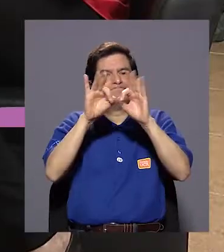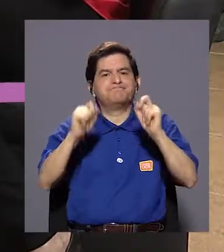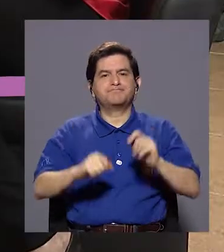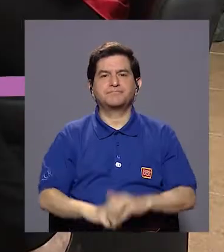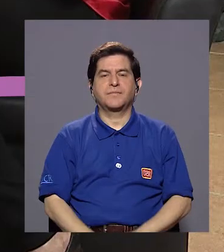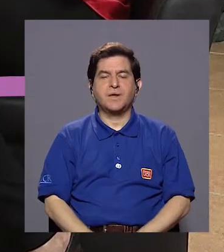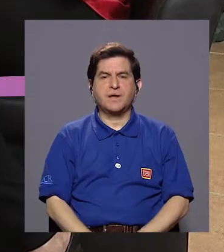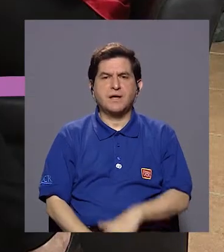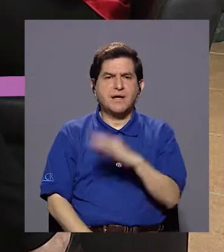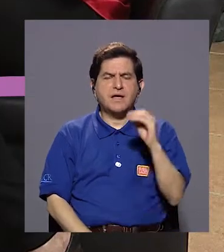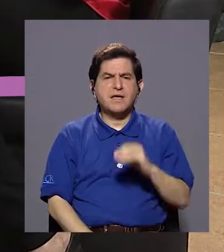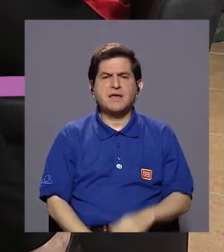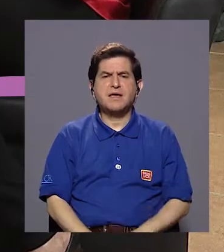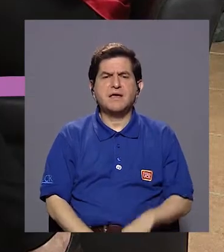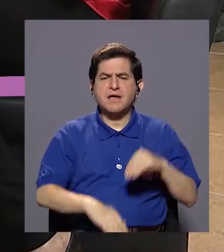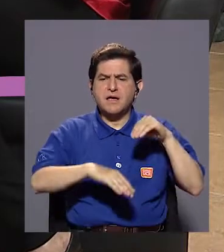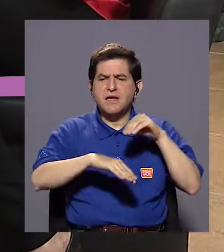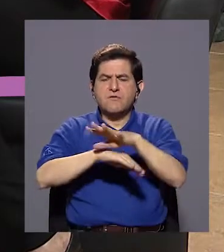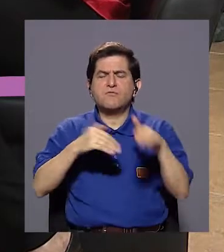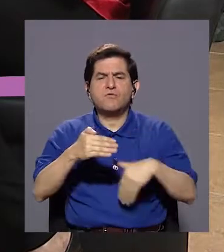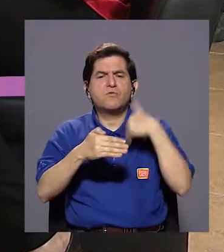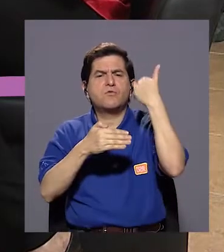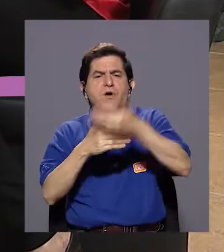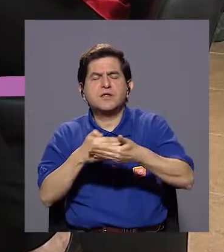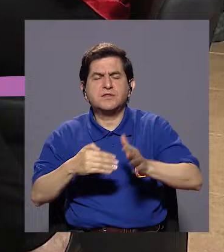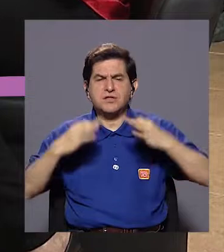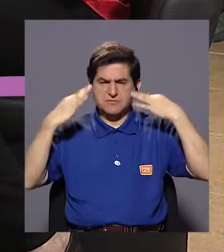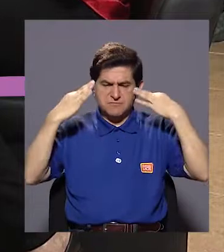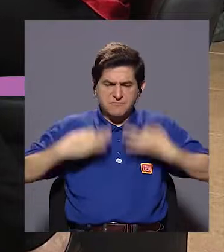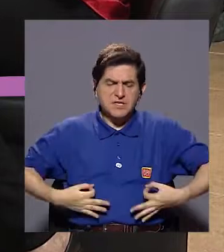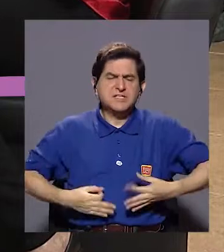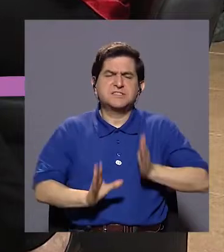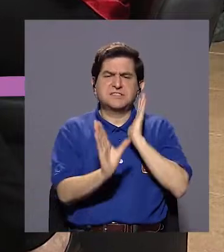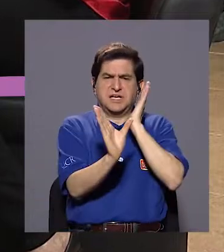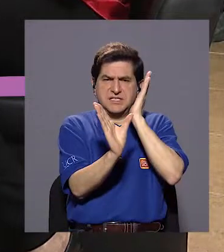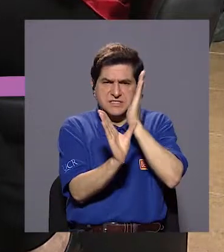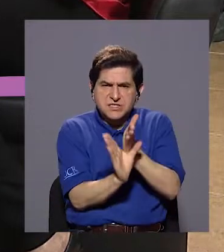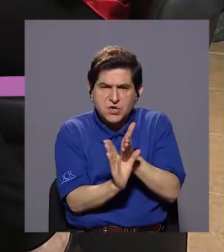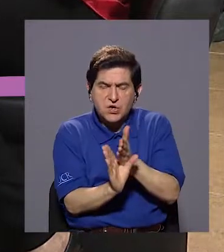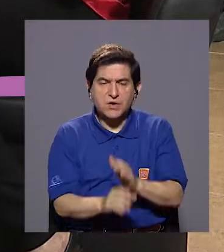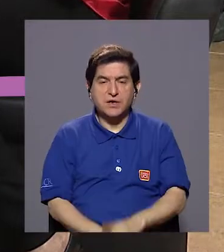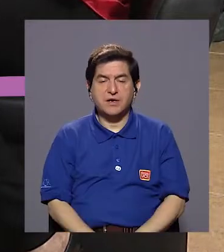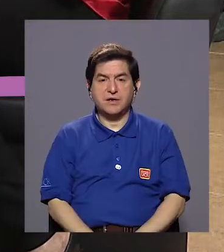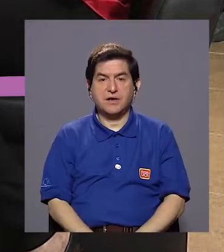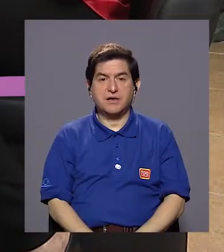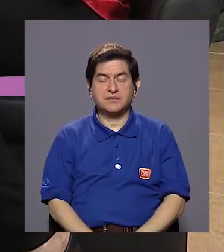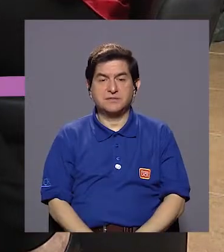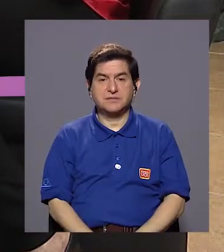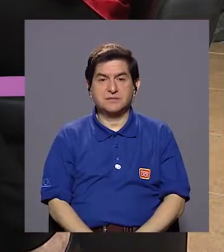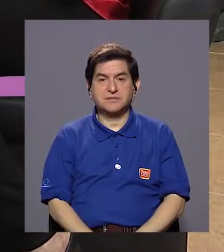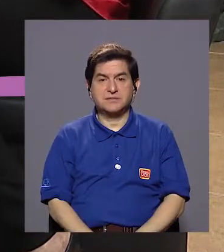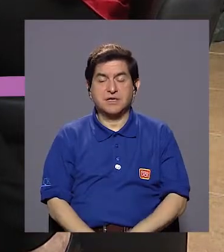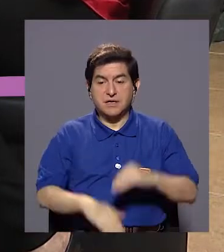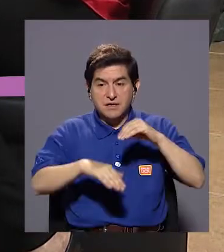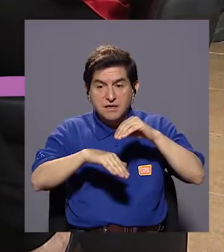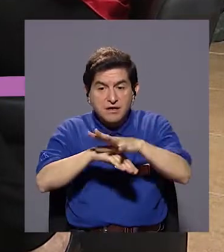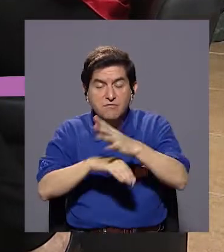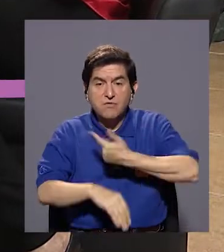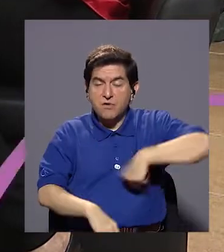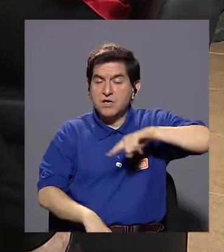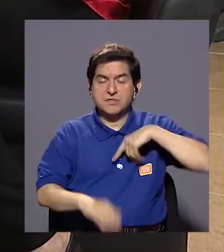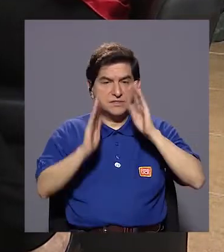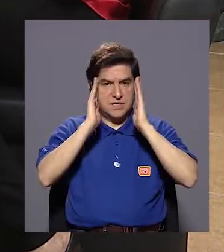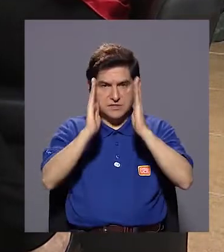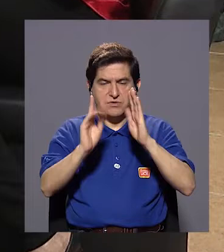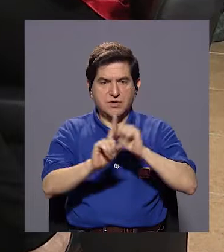también. Y a nivel de consecuencias físicas, psicológicas, O sea, bueno, las consecuencias pueden ser, si nosotros